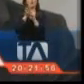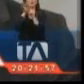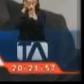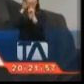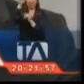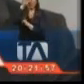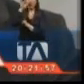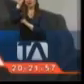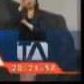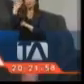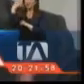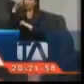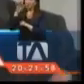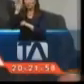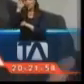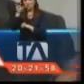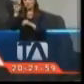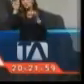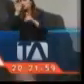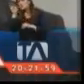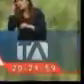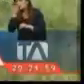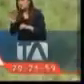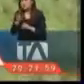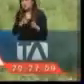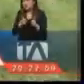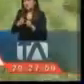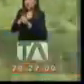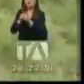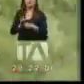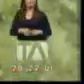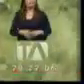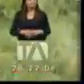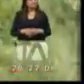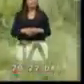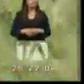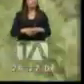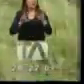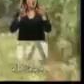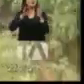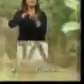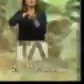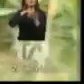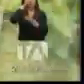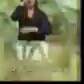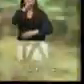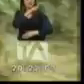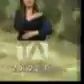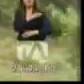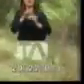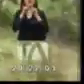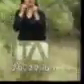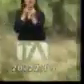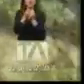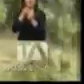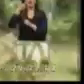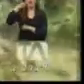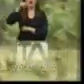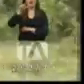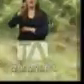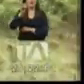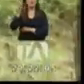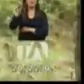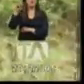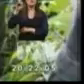inmediata de aquellos que estaban justamente haciendo su trabajo. La patrulla está conformada por 8 miembros del Batallón de Infantería Mayor Galo Molina,